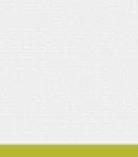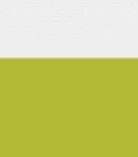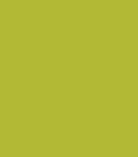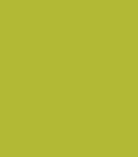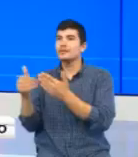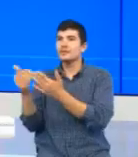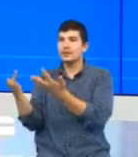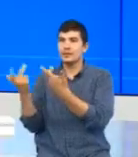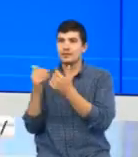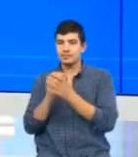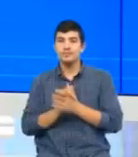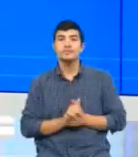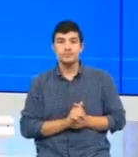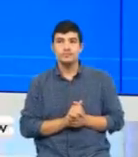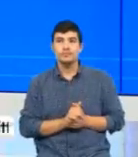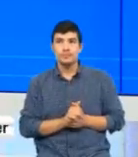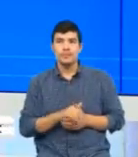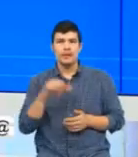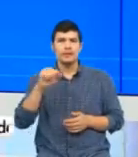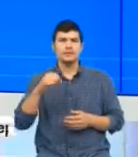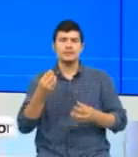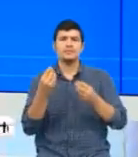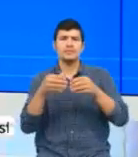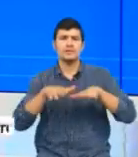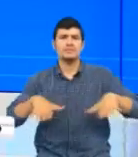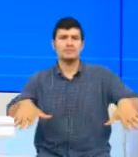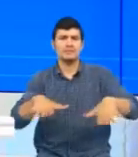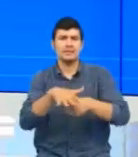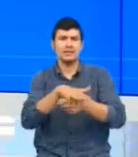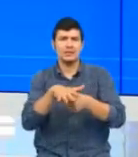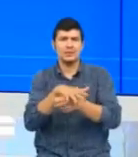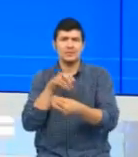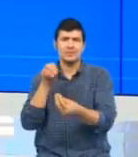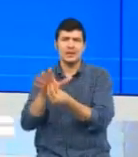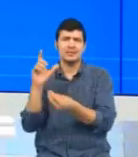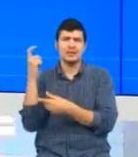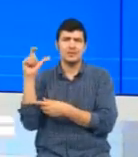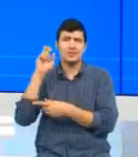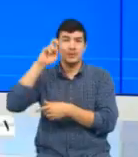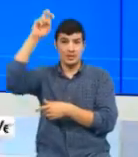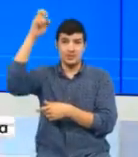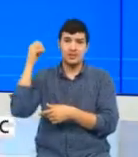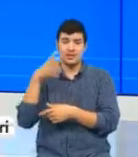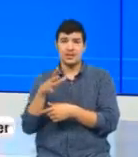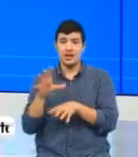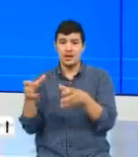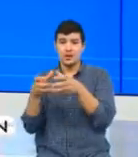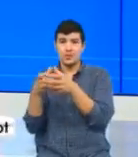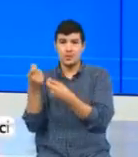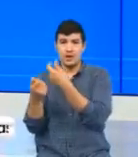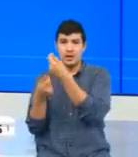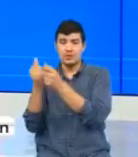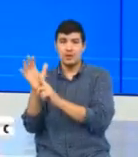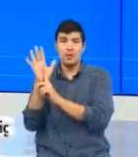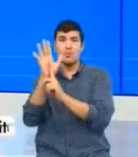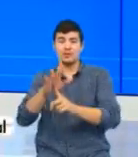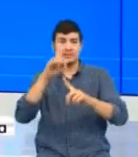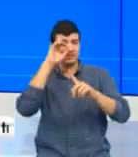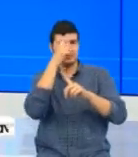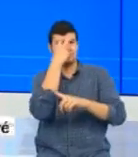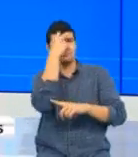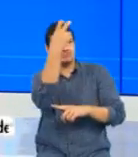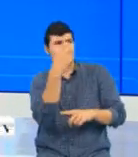Altro.com. Han sido tantos los hechos violentos en Cúcuta y norte de Santander que los gremios económicos se han mostrado molestos